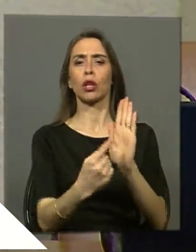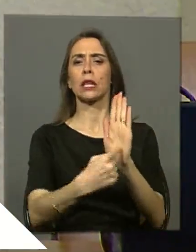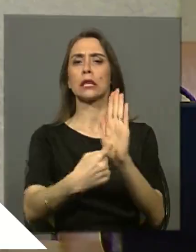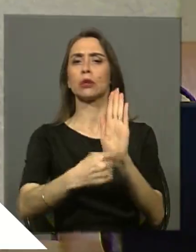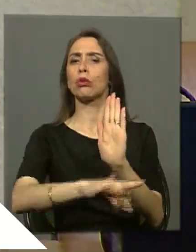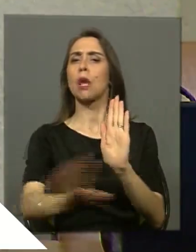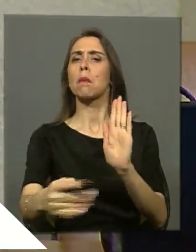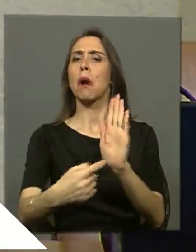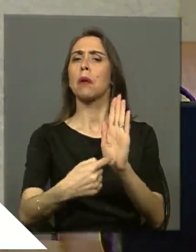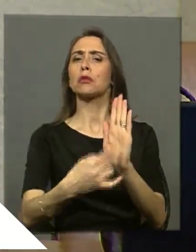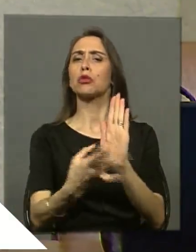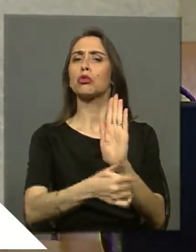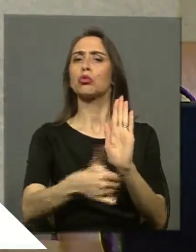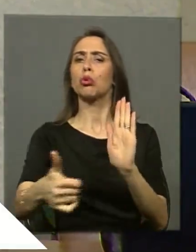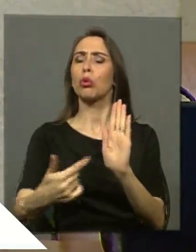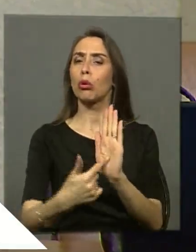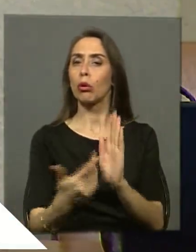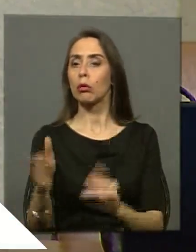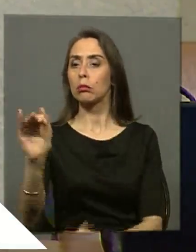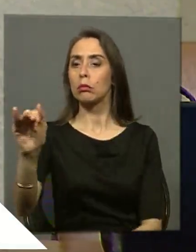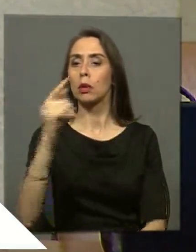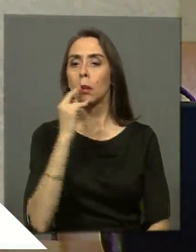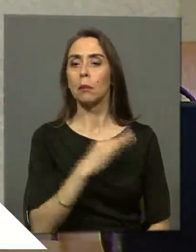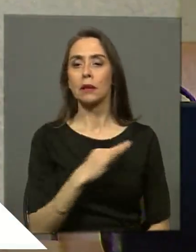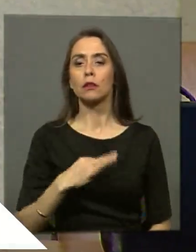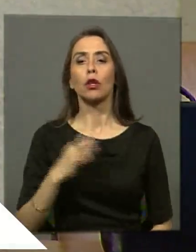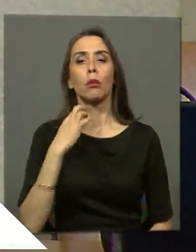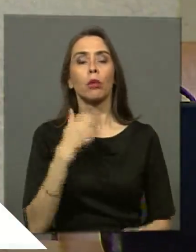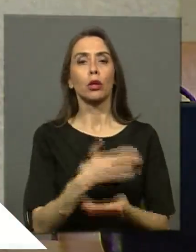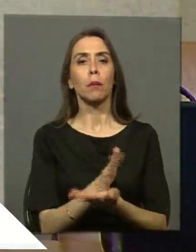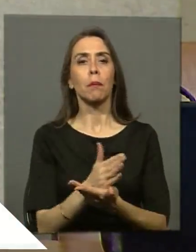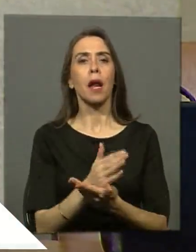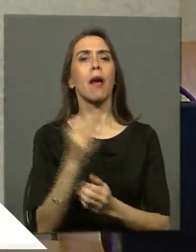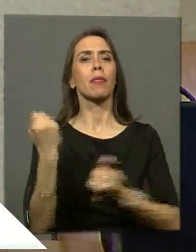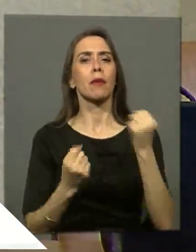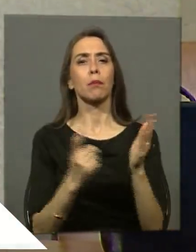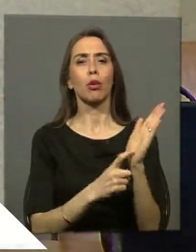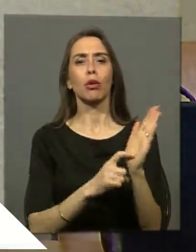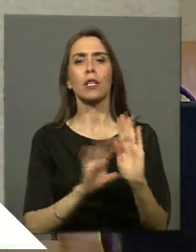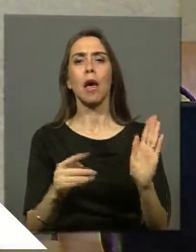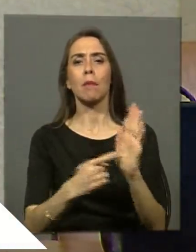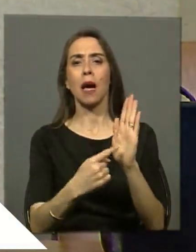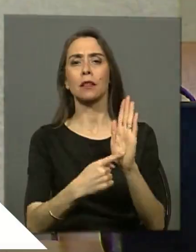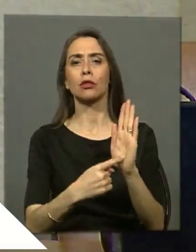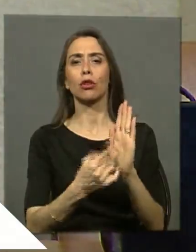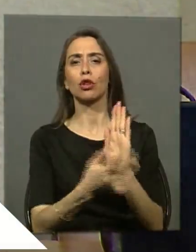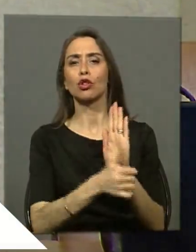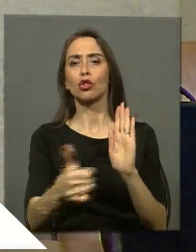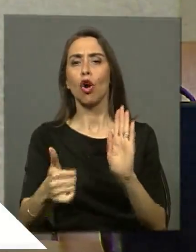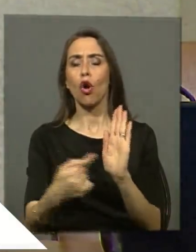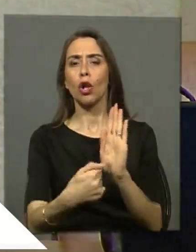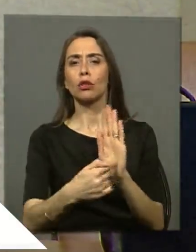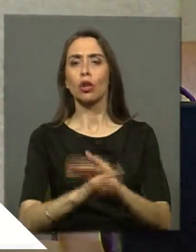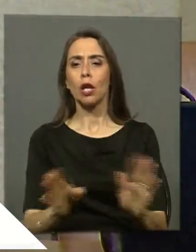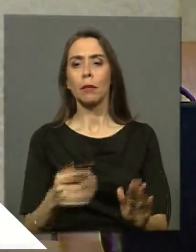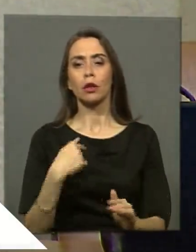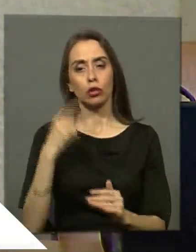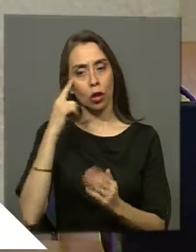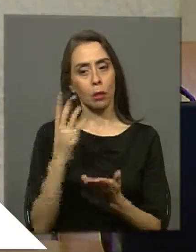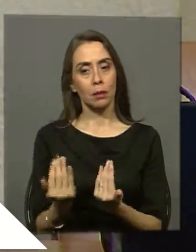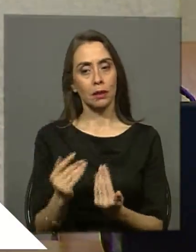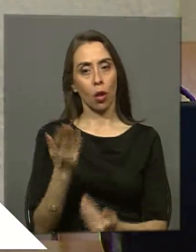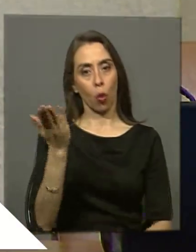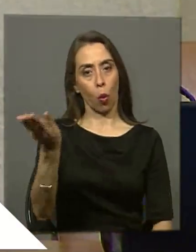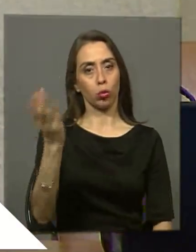solo con esto ministro por qué una agenda de productividad solo con esto por qué solo aquí yo esperaba con la